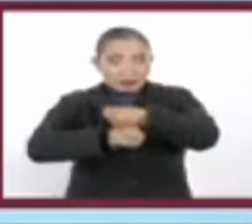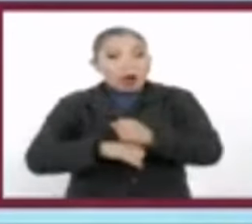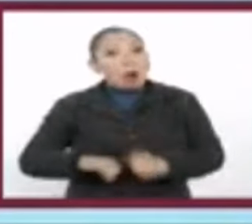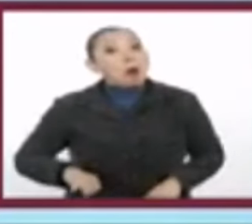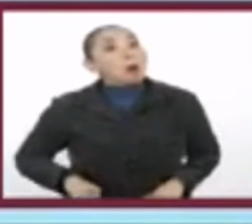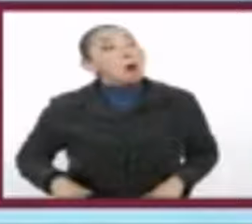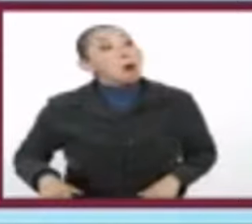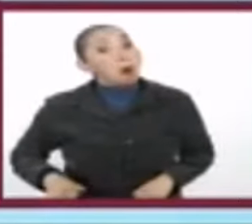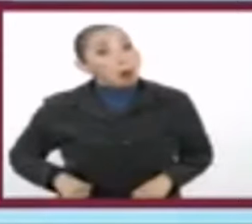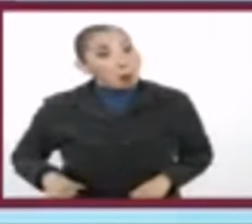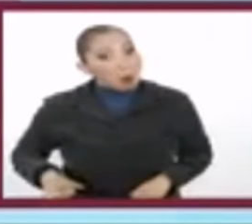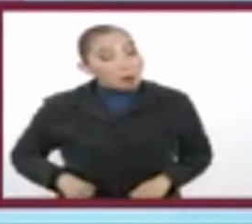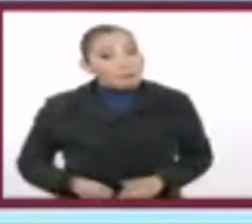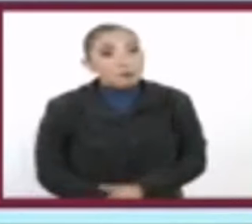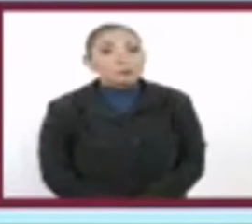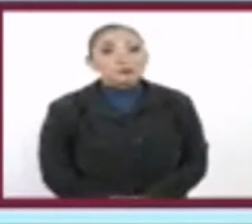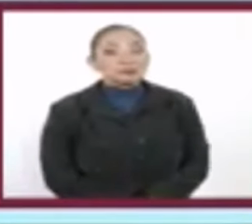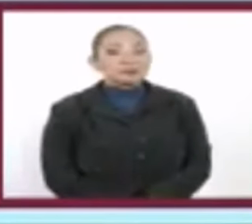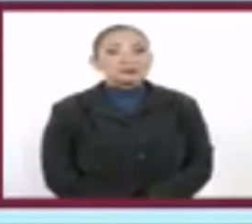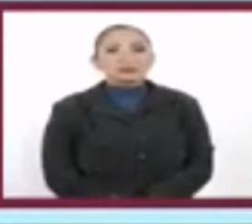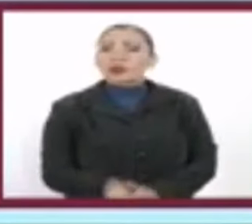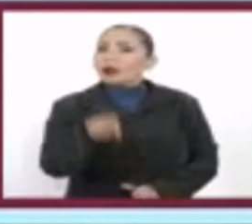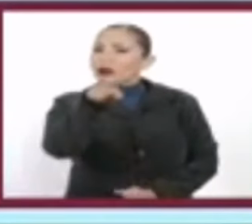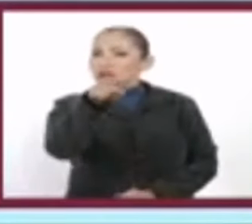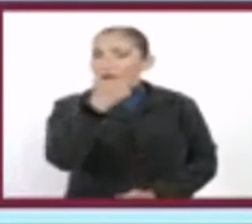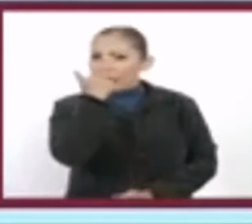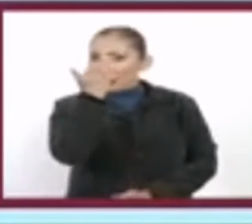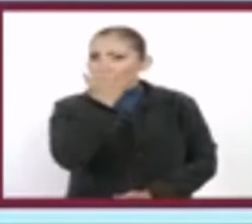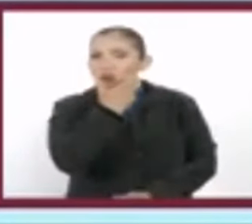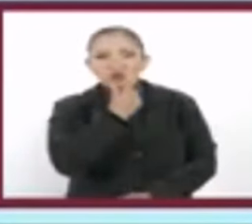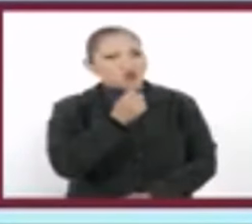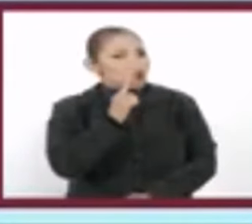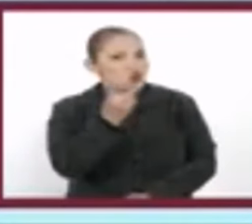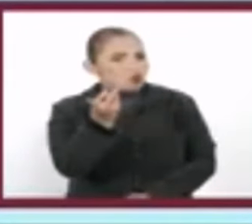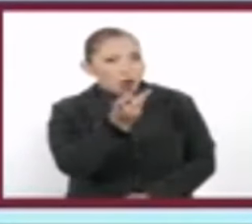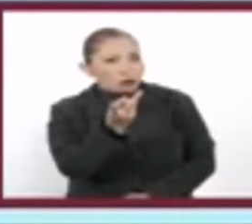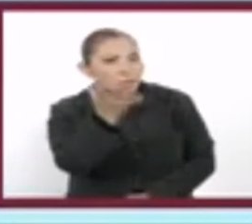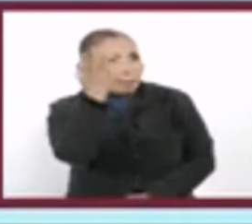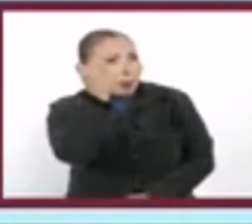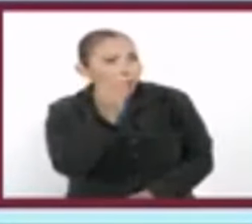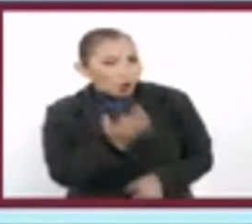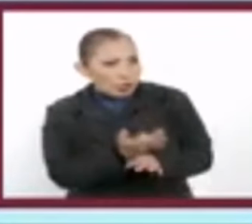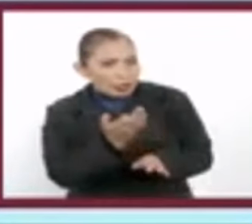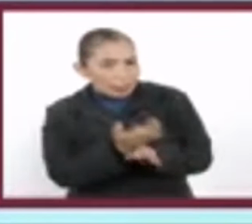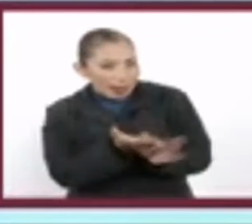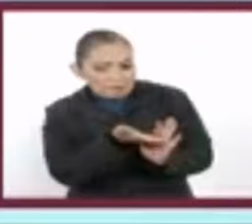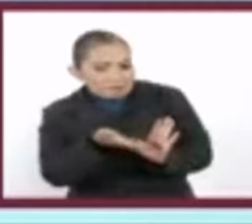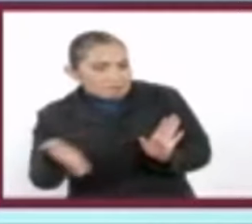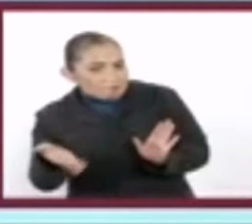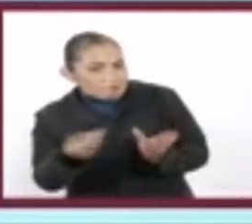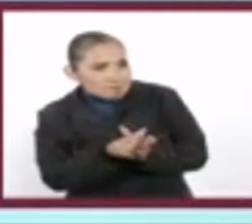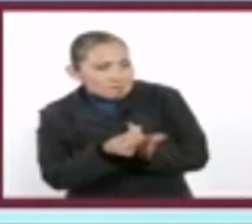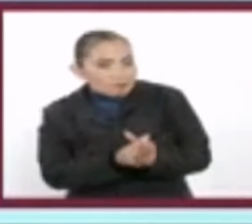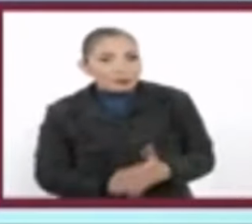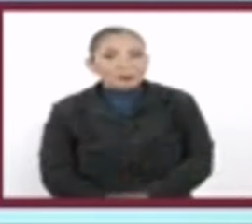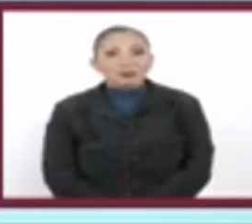¡Qué interesante! Ustedes, alumnas y alumnos, ¿qué han aprendido en esta